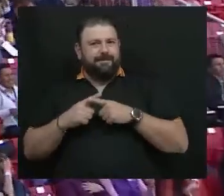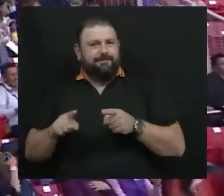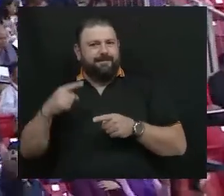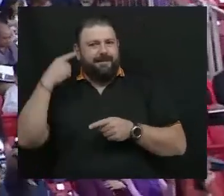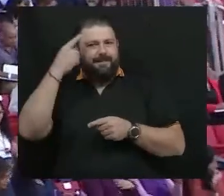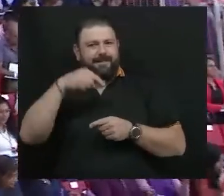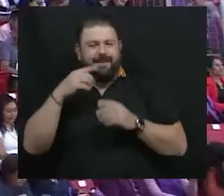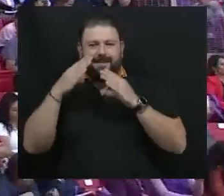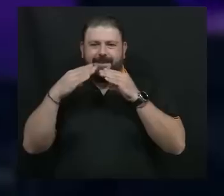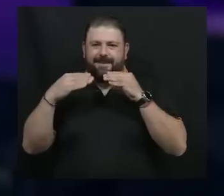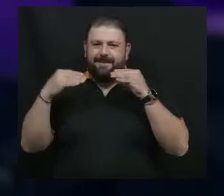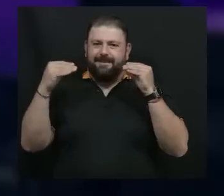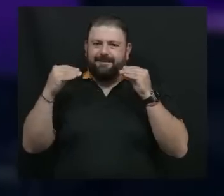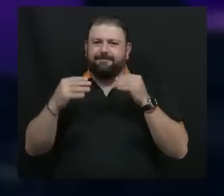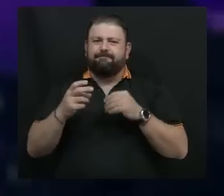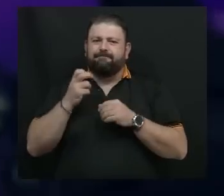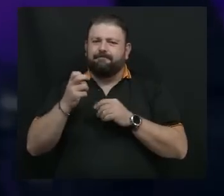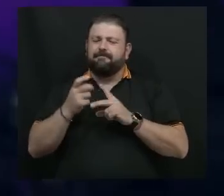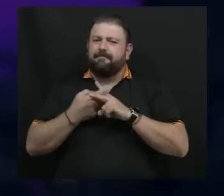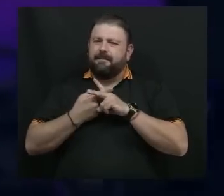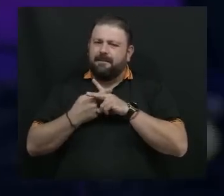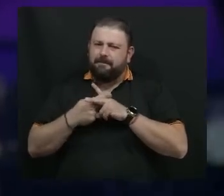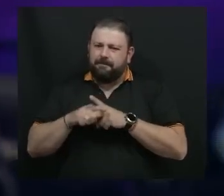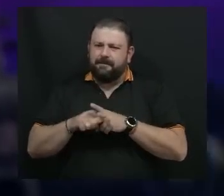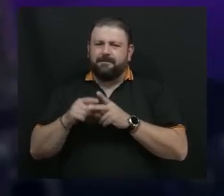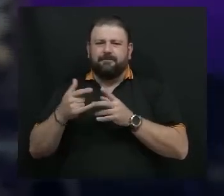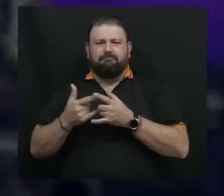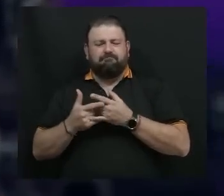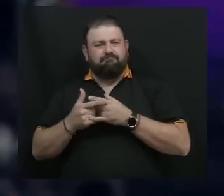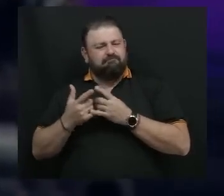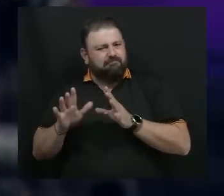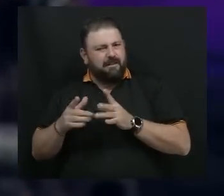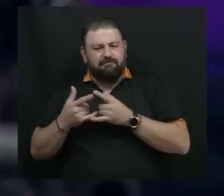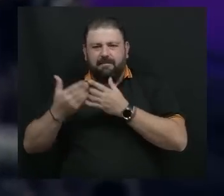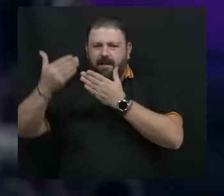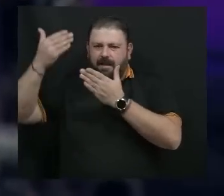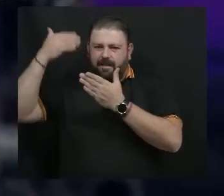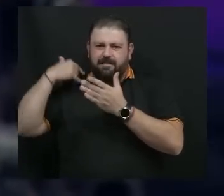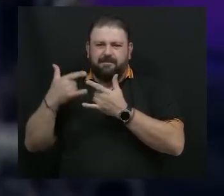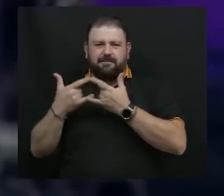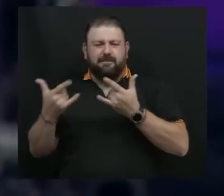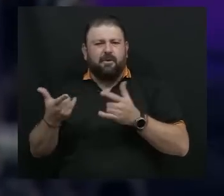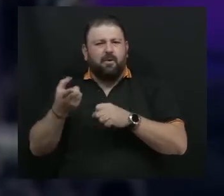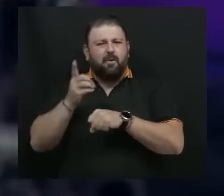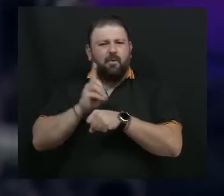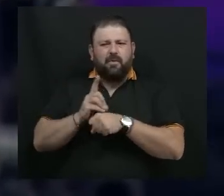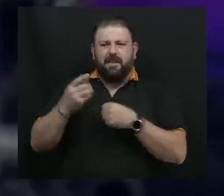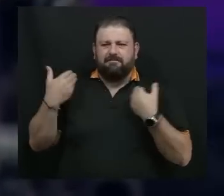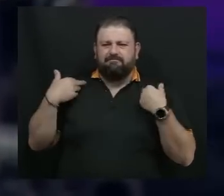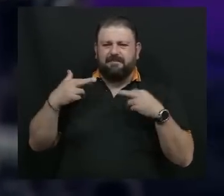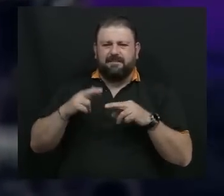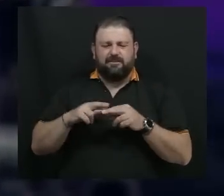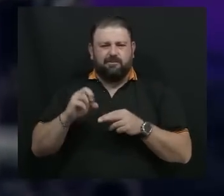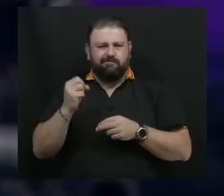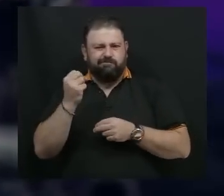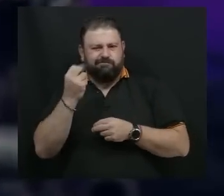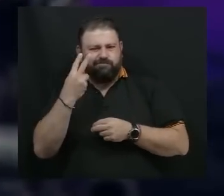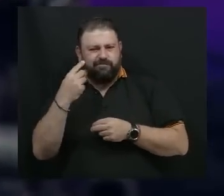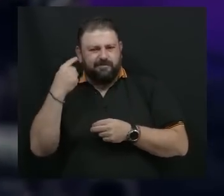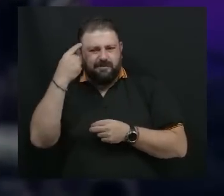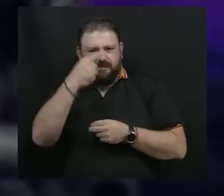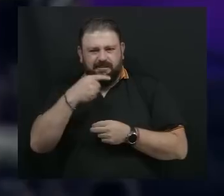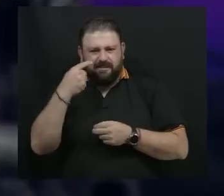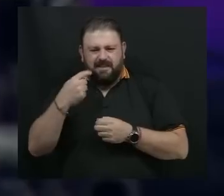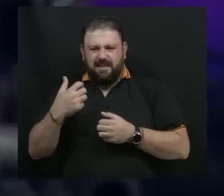entonces, ahí empieza una historia muy bonita. Mi profe, que llegaba de muy mal carácter a clase, empieza a llegar rozagante,